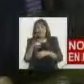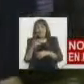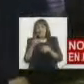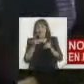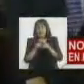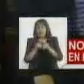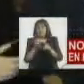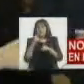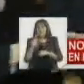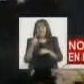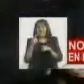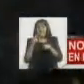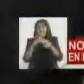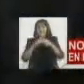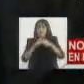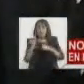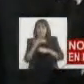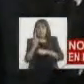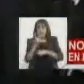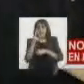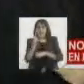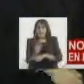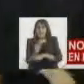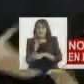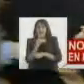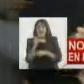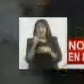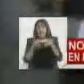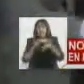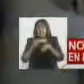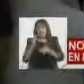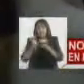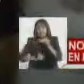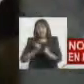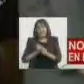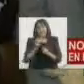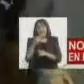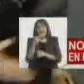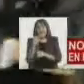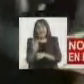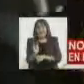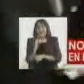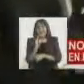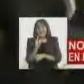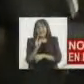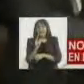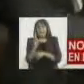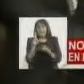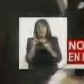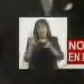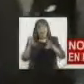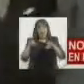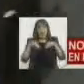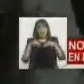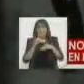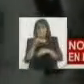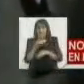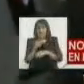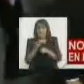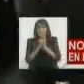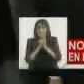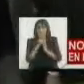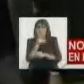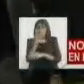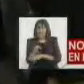caso de que esta situación no se dé? Que la Corte Internacional de la Haya pues no acepte la petición de